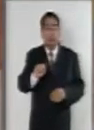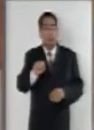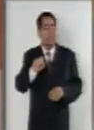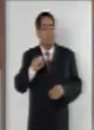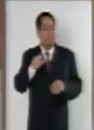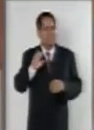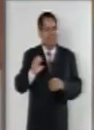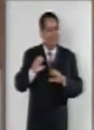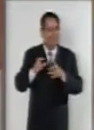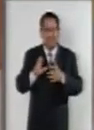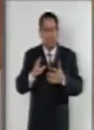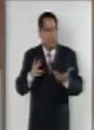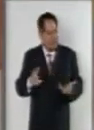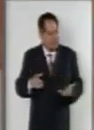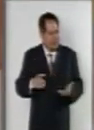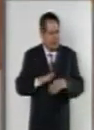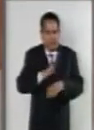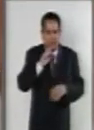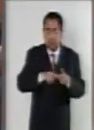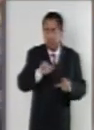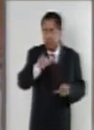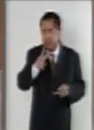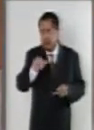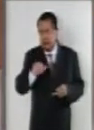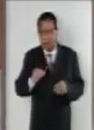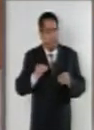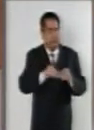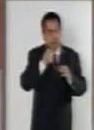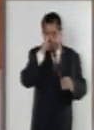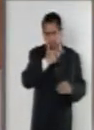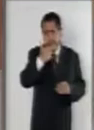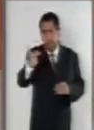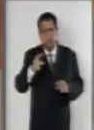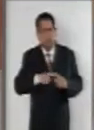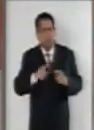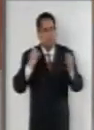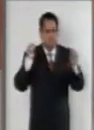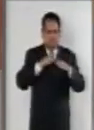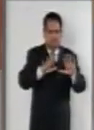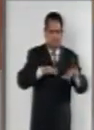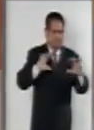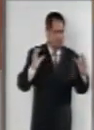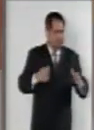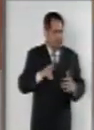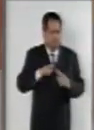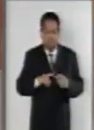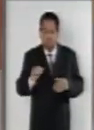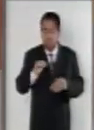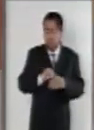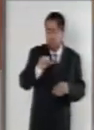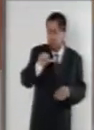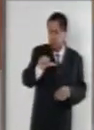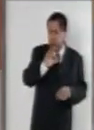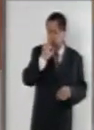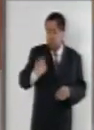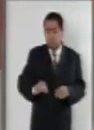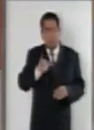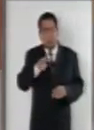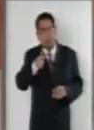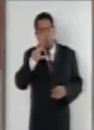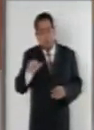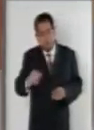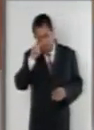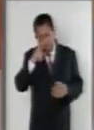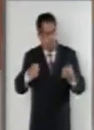servicios, que impuso el IVA en los servicios de hotelería y a las convenciones, que puso el 16% de IVA en